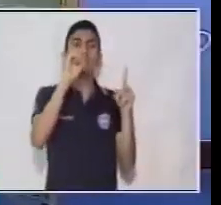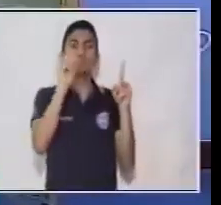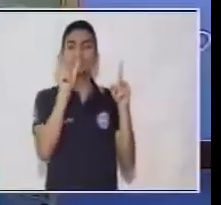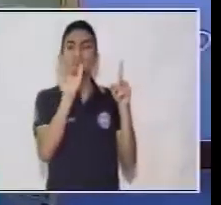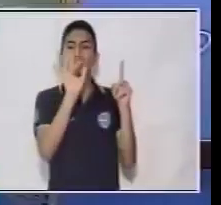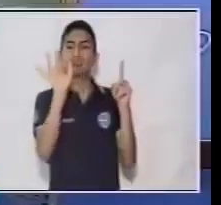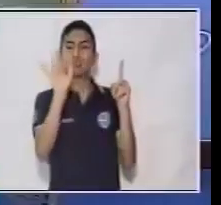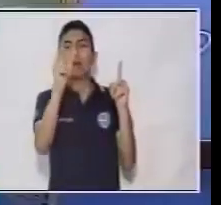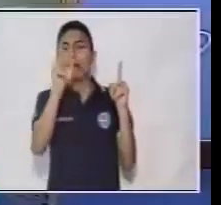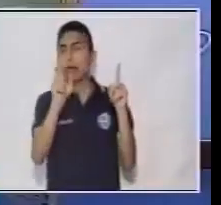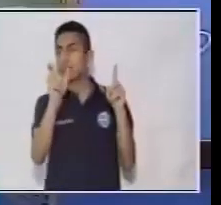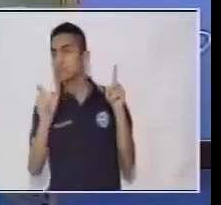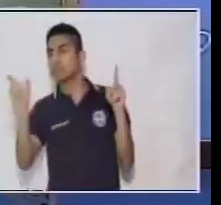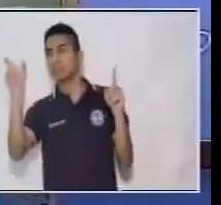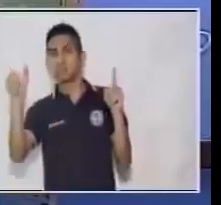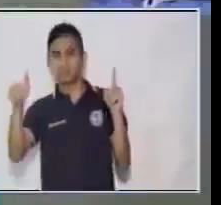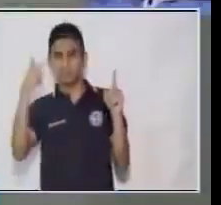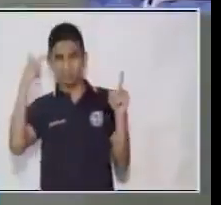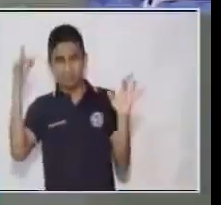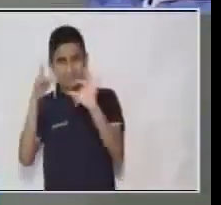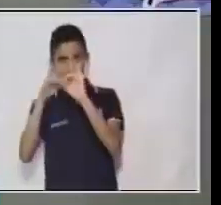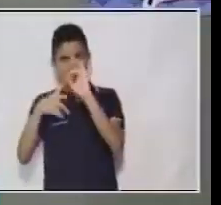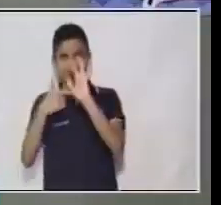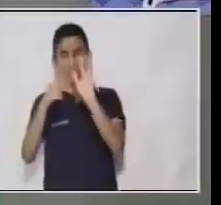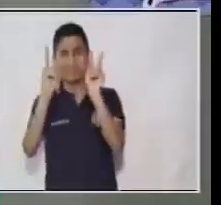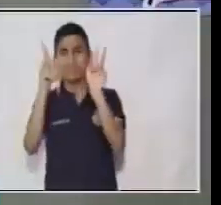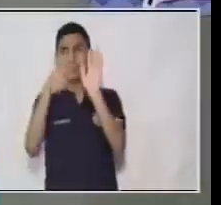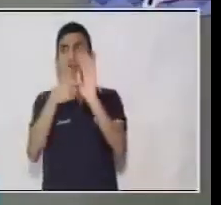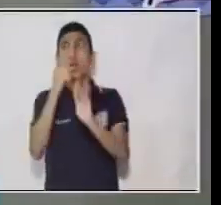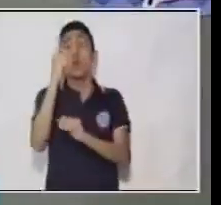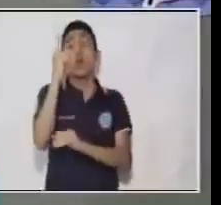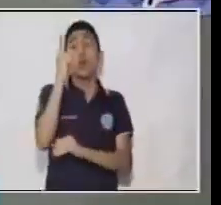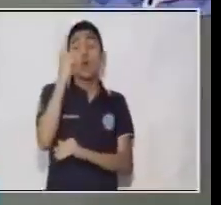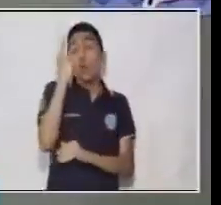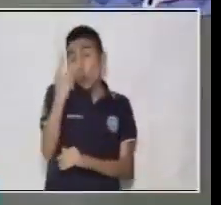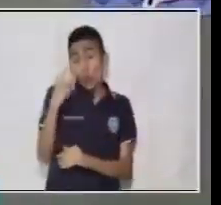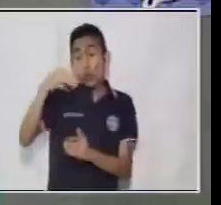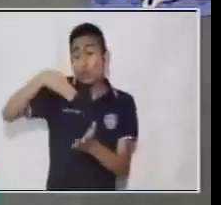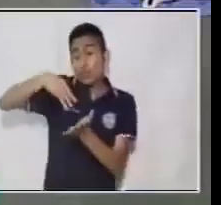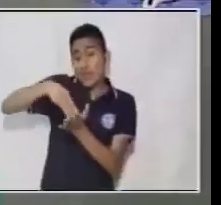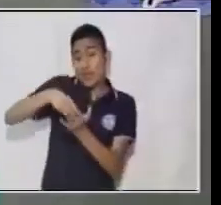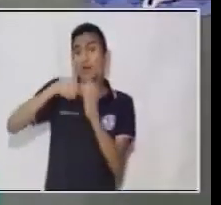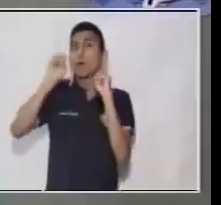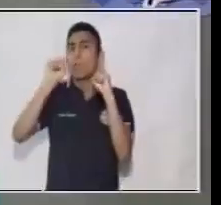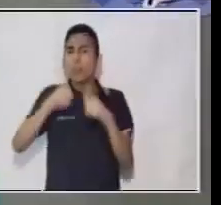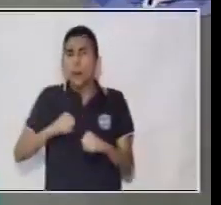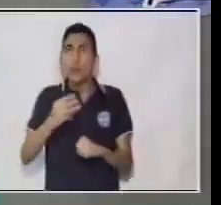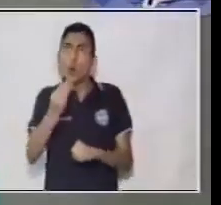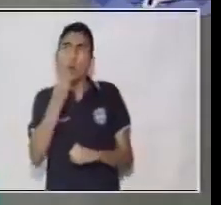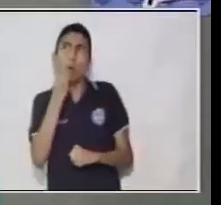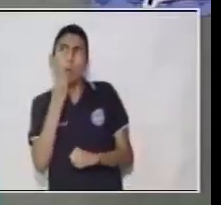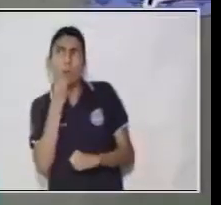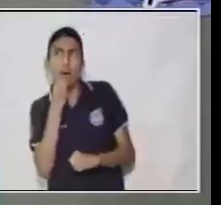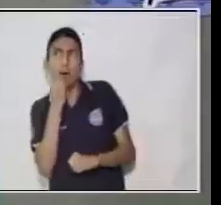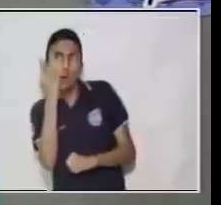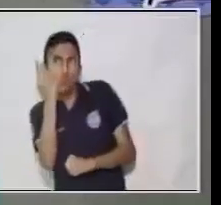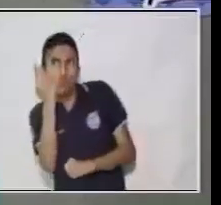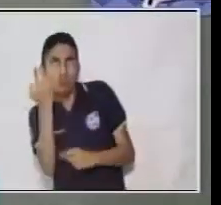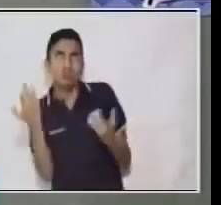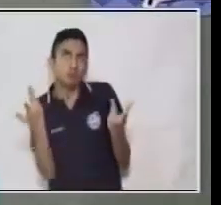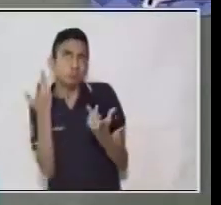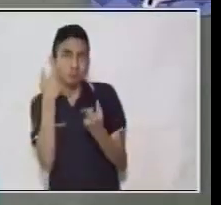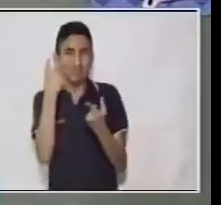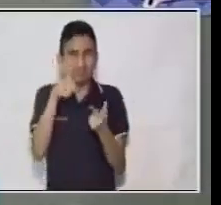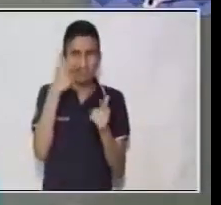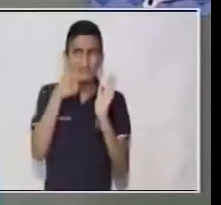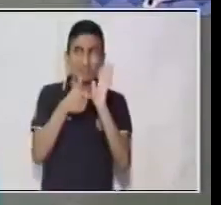manera lógica. A ver. Con un tenedor puedo comerme un... Vamos a